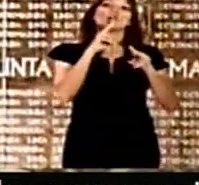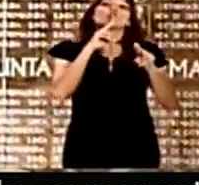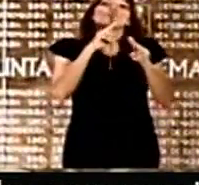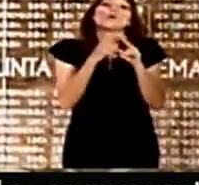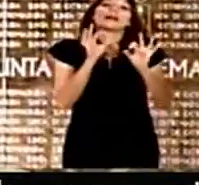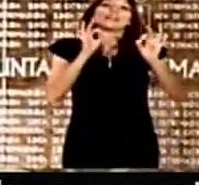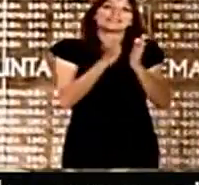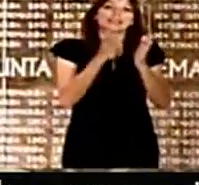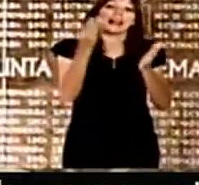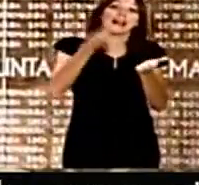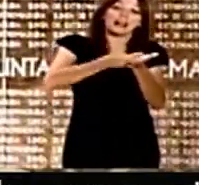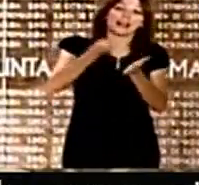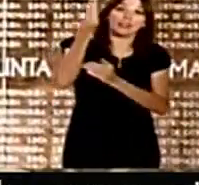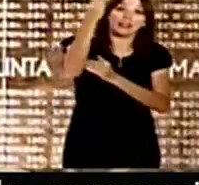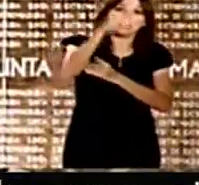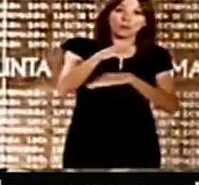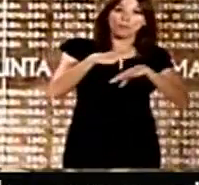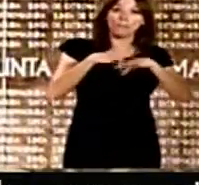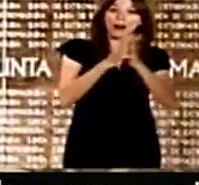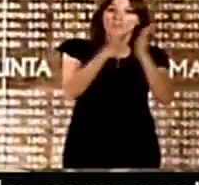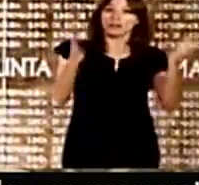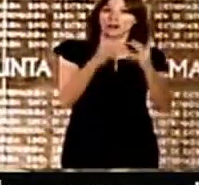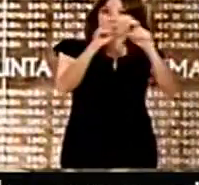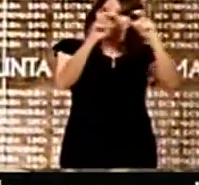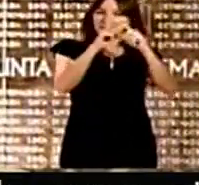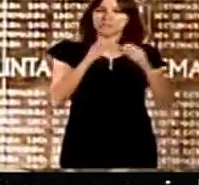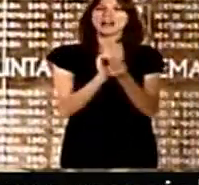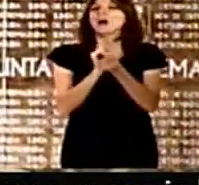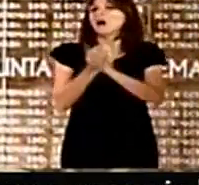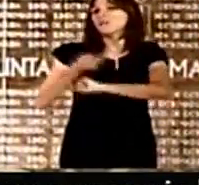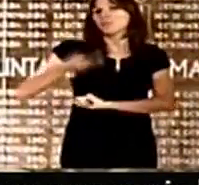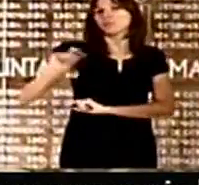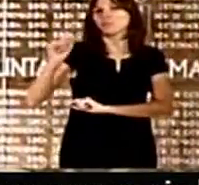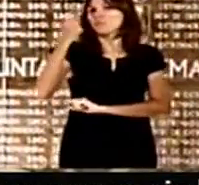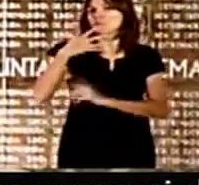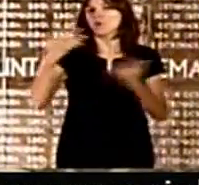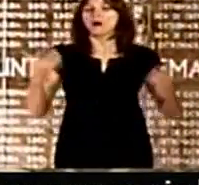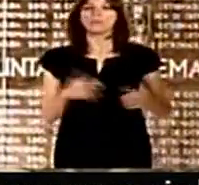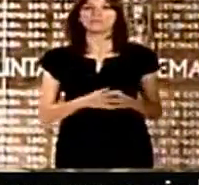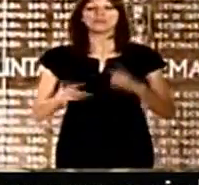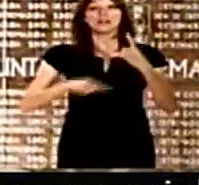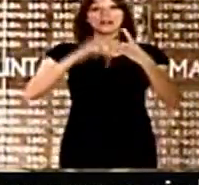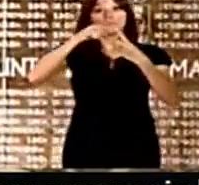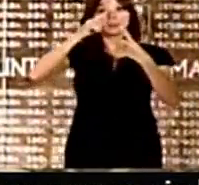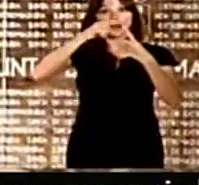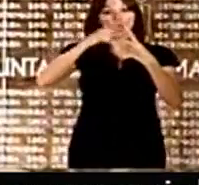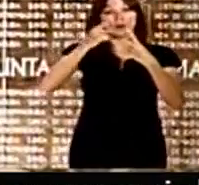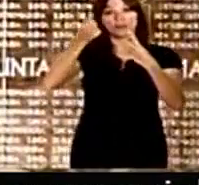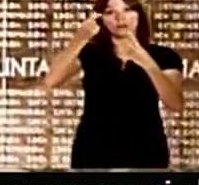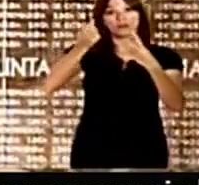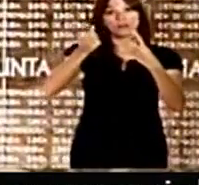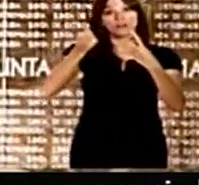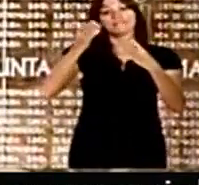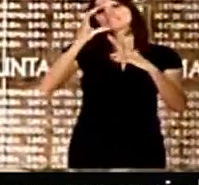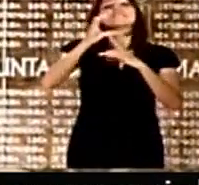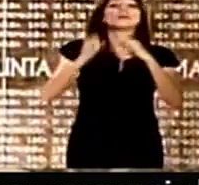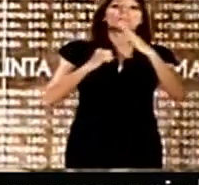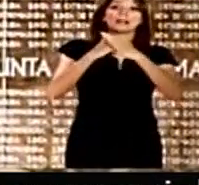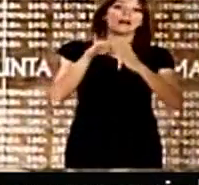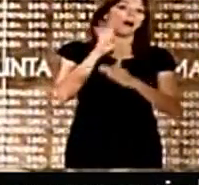nombre correcto. Los cambios más importantes son, en primer lugar, se eleva el importe máximo de la subvención pasando